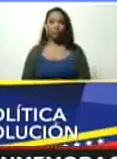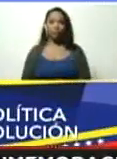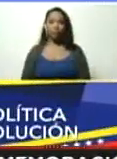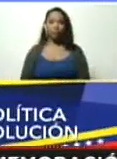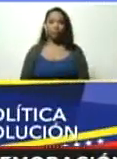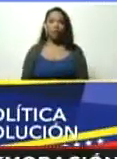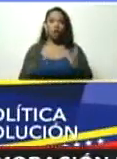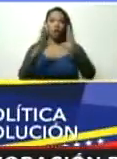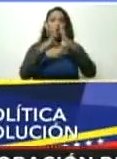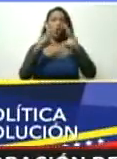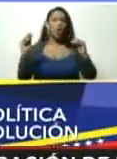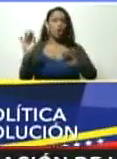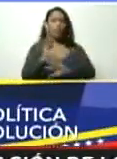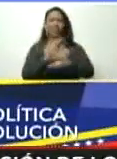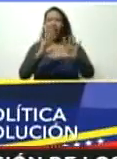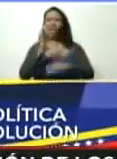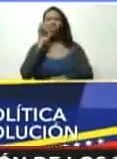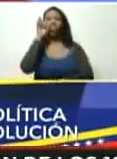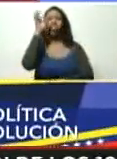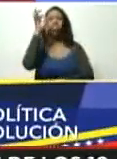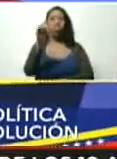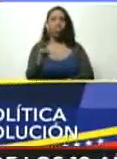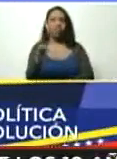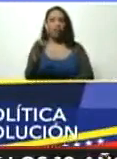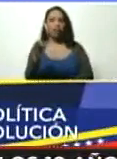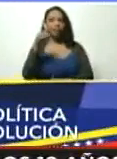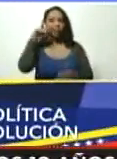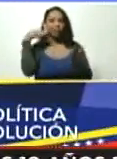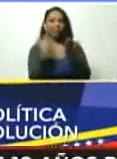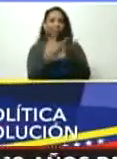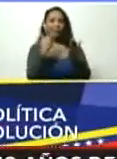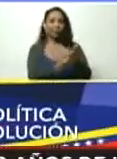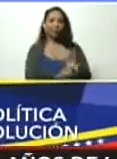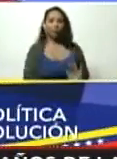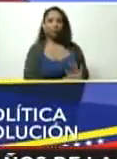Todos tenemos un testimonio